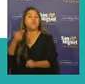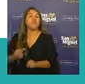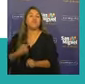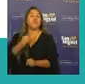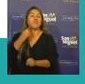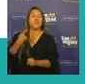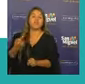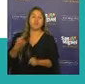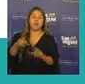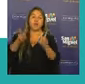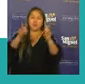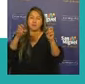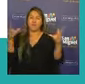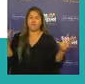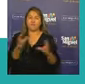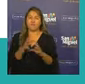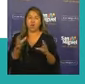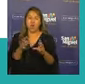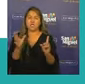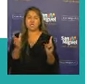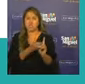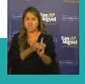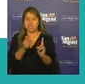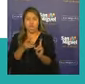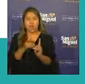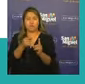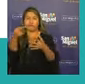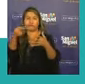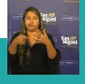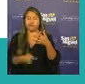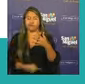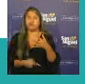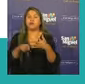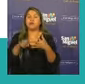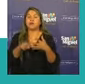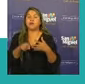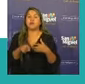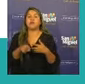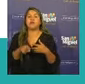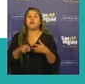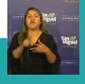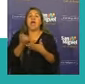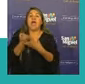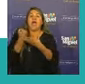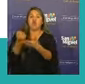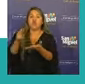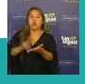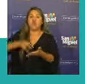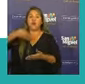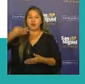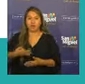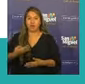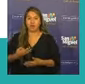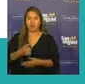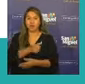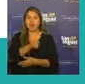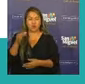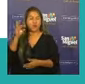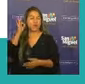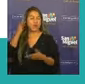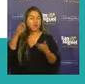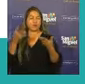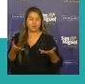violencia y que se transforme en ayuda real para nuestras mujeres.